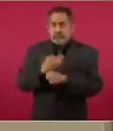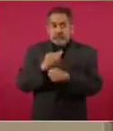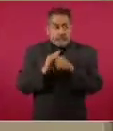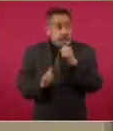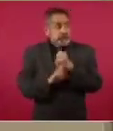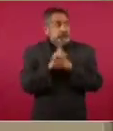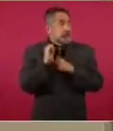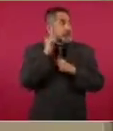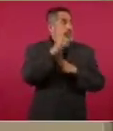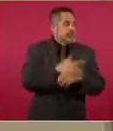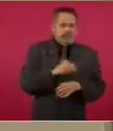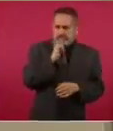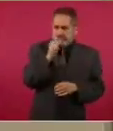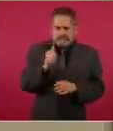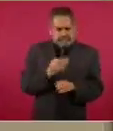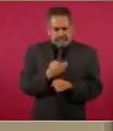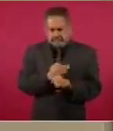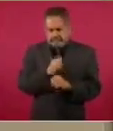visto comprometido.